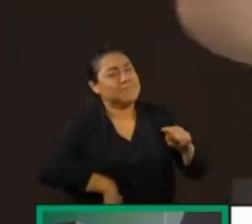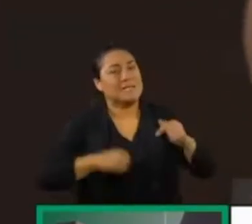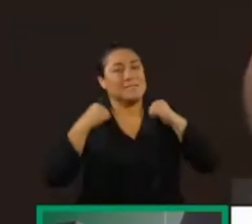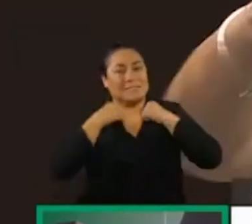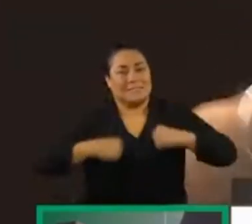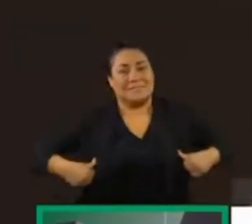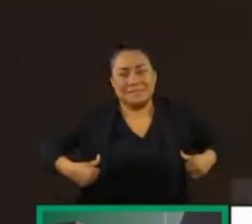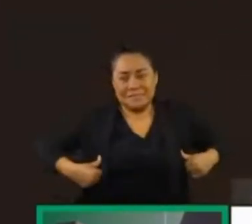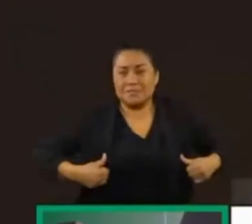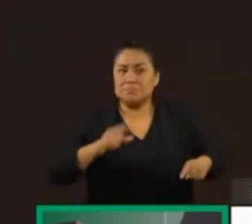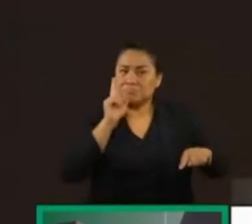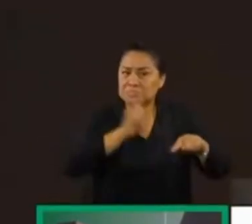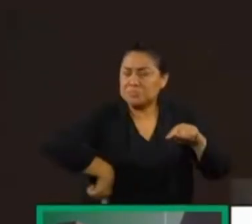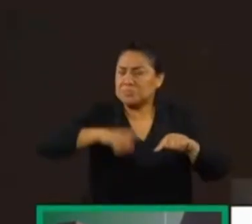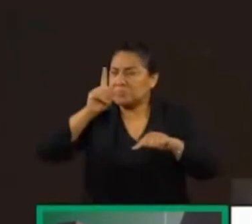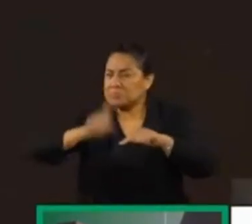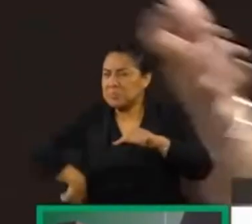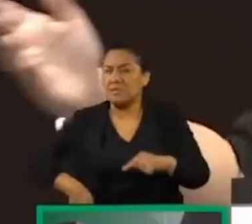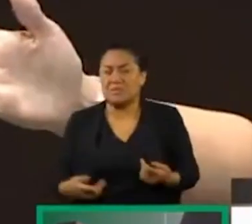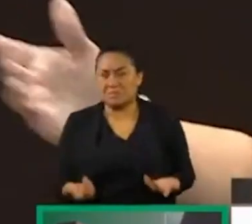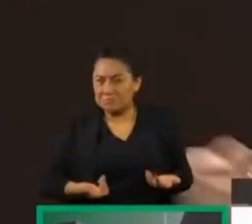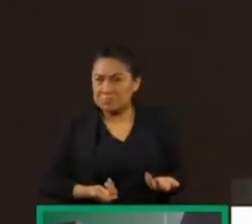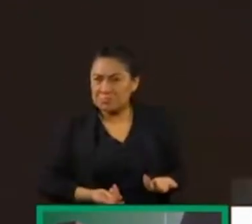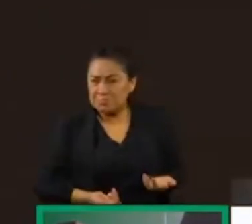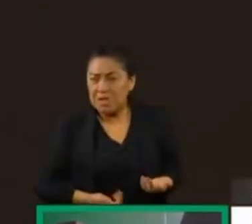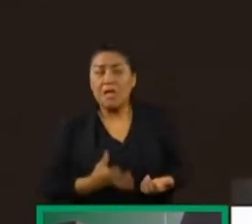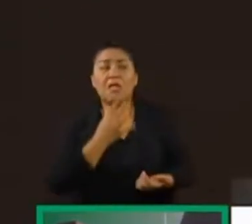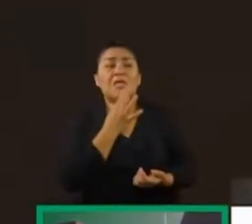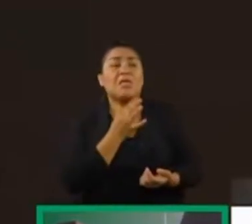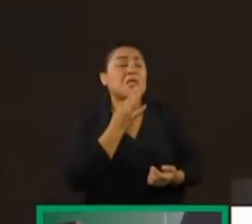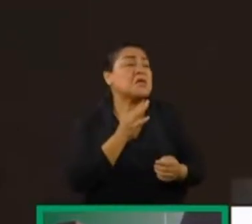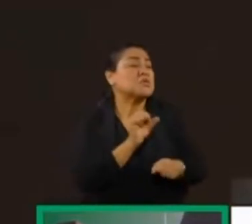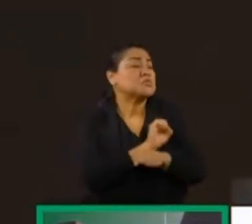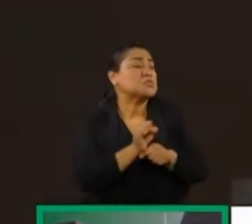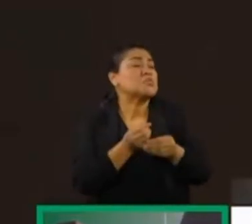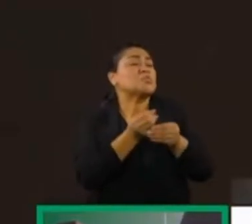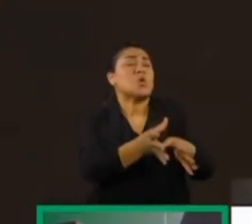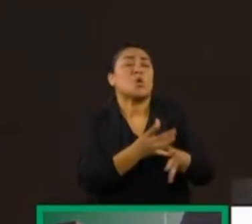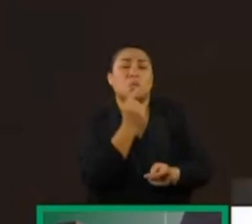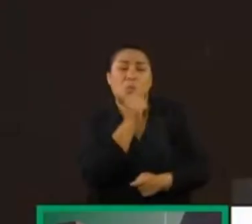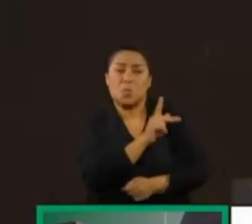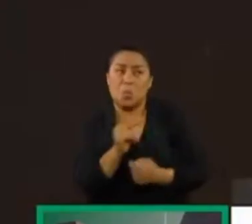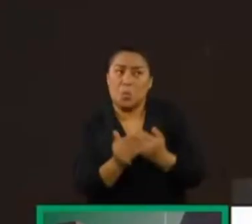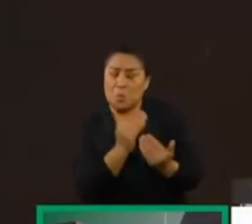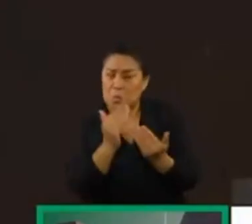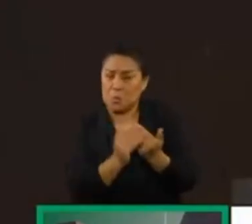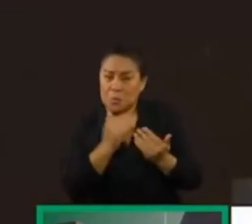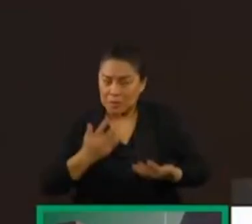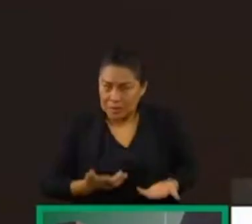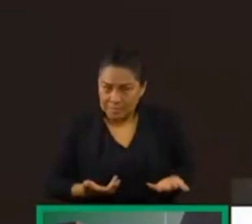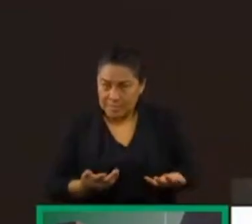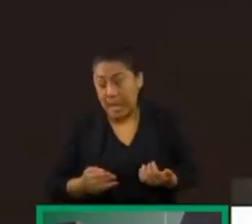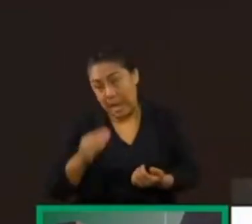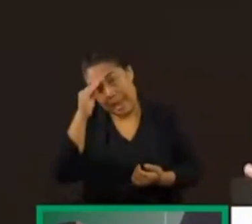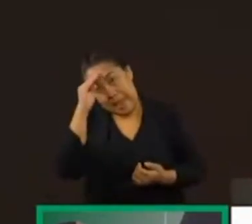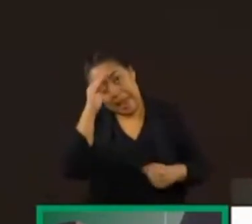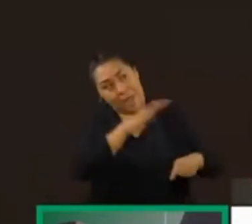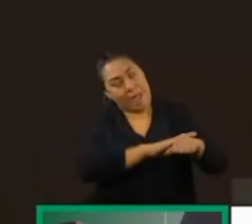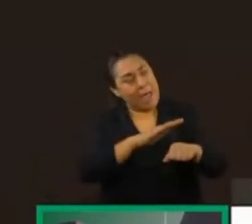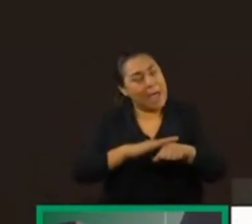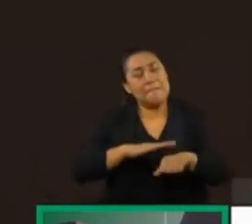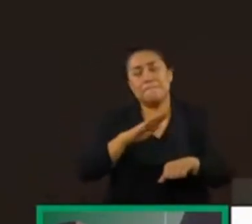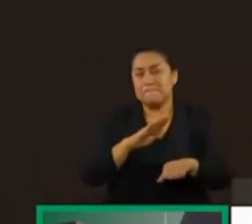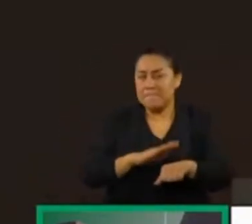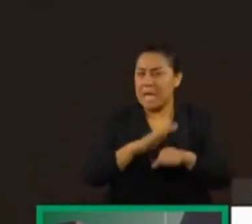salvavidas, les aventaron un salvavidas, es lo único que podían tomar. No vengan a decir que buscan mejores